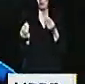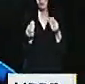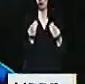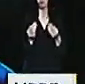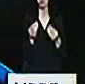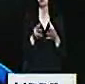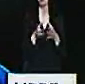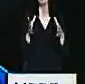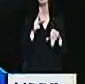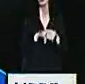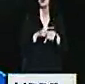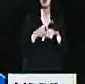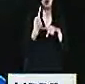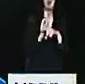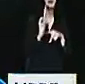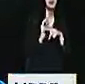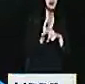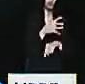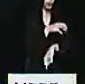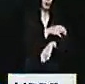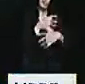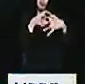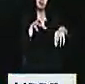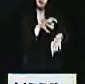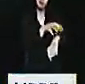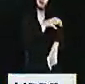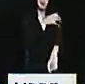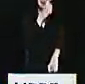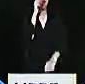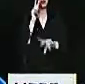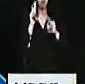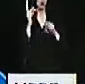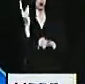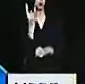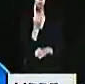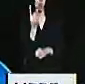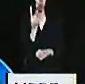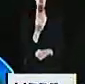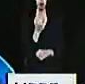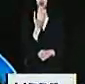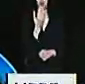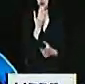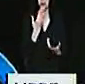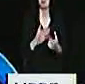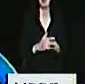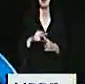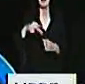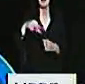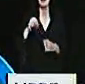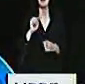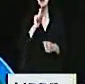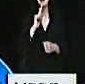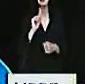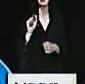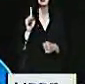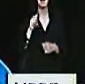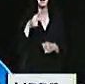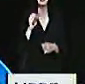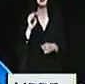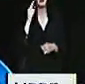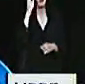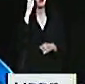tiempo hablando de descentralización, pero este es un tema urgente como ya veíamos en los bloques anteriores. Natacha, ¿cómo ves este problema hacia